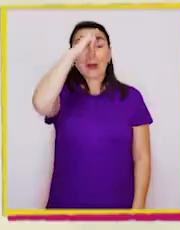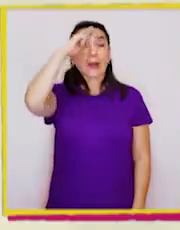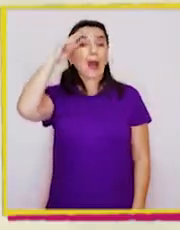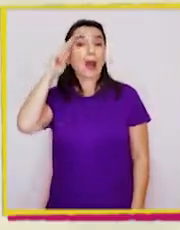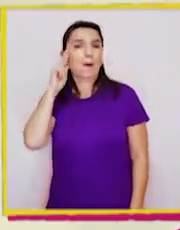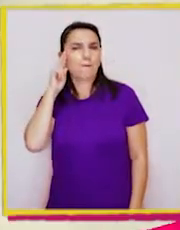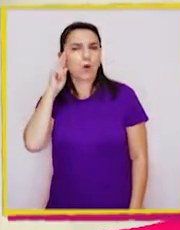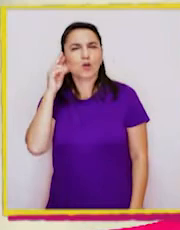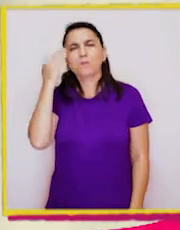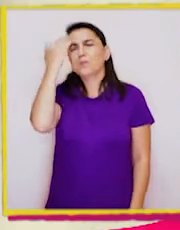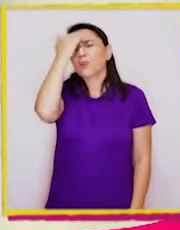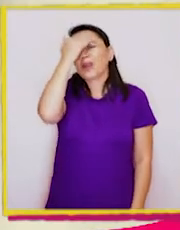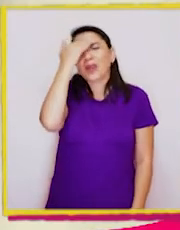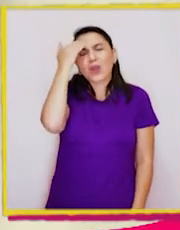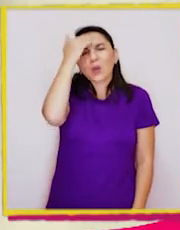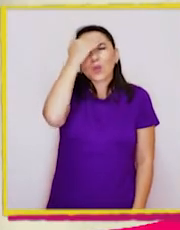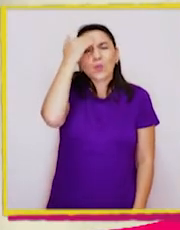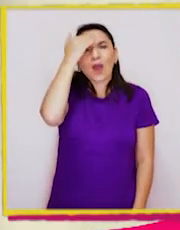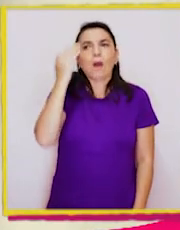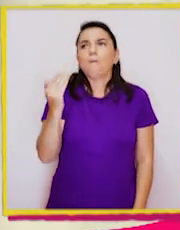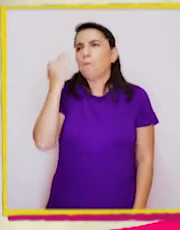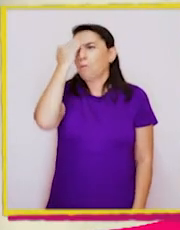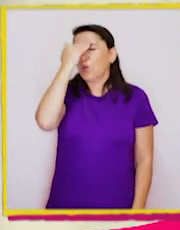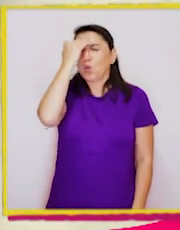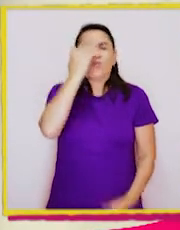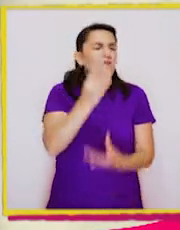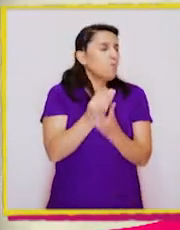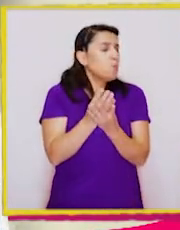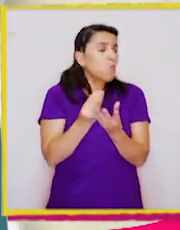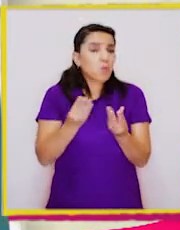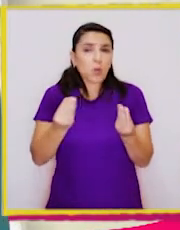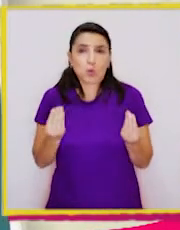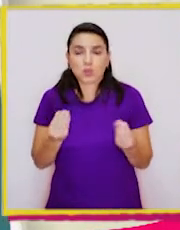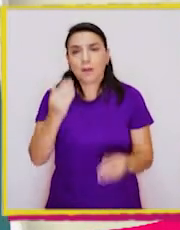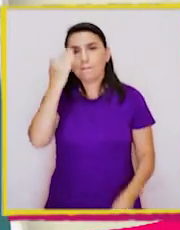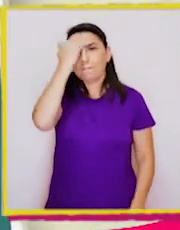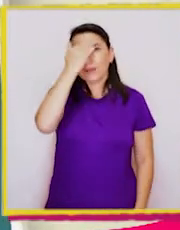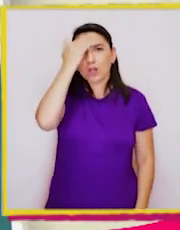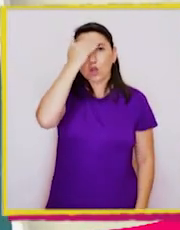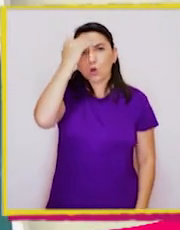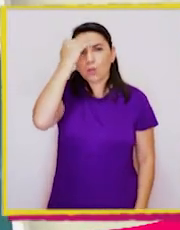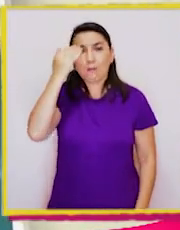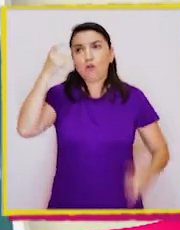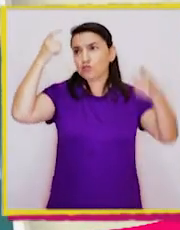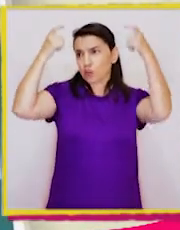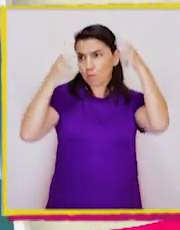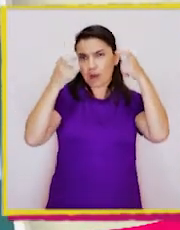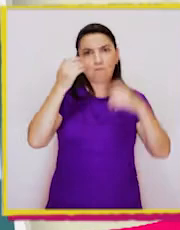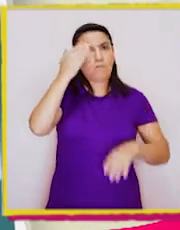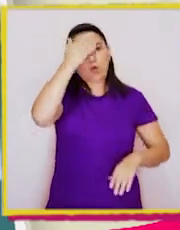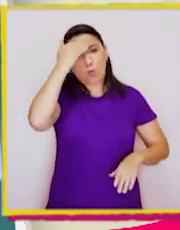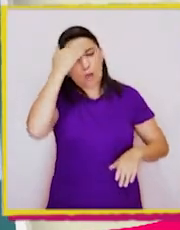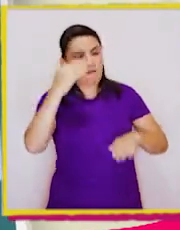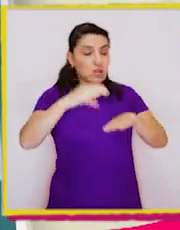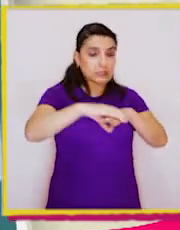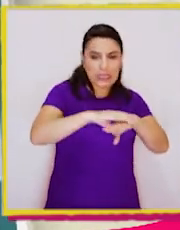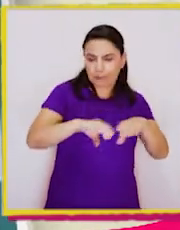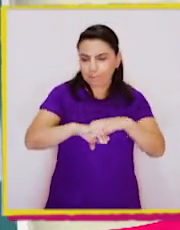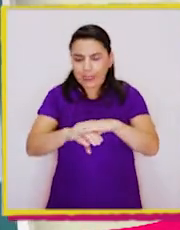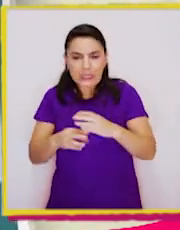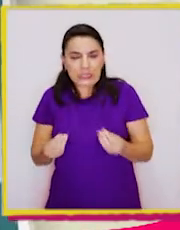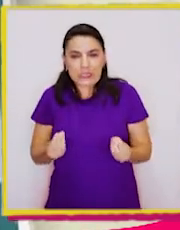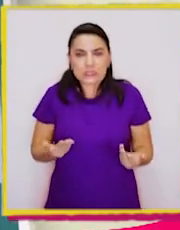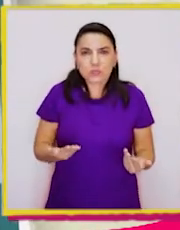Ramón era un preocupón. Le preocupaban muchas cosas. Se preocupaba por los sombreros y se preocupaba por los